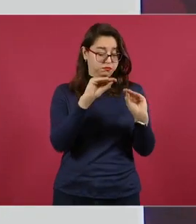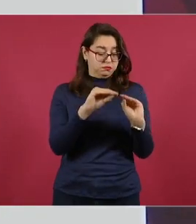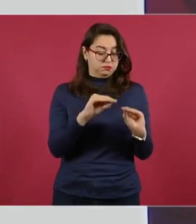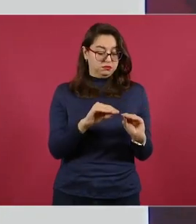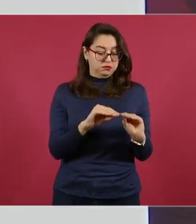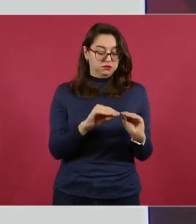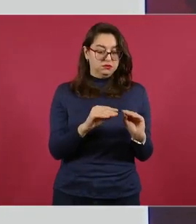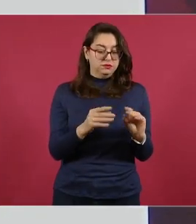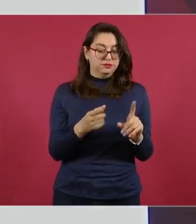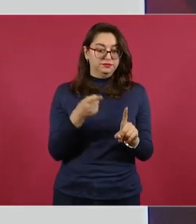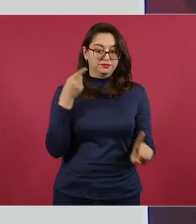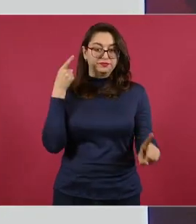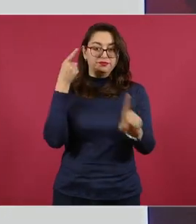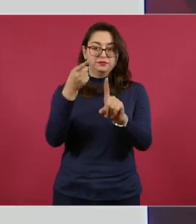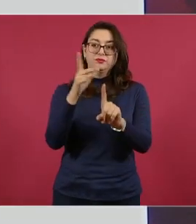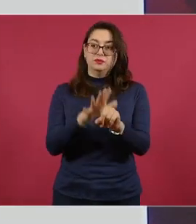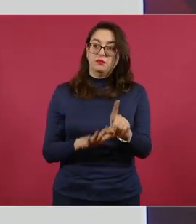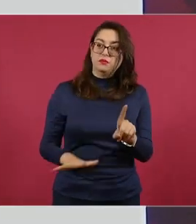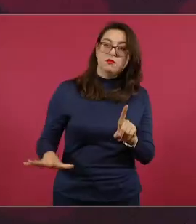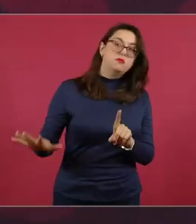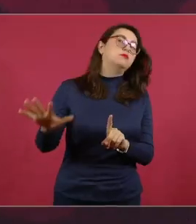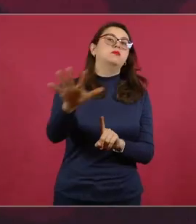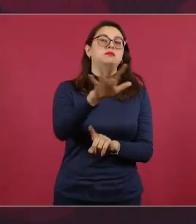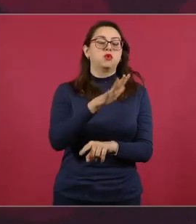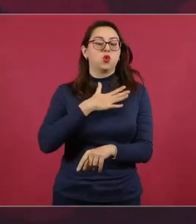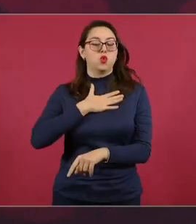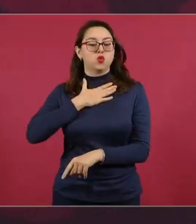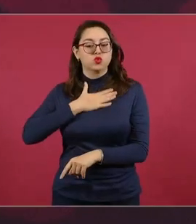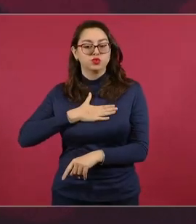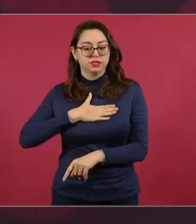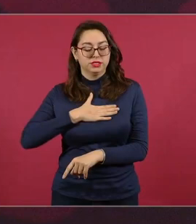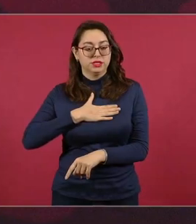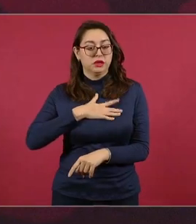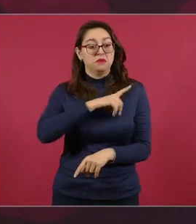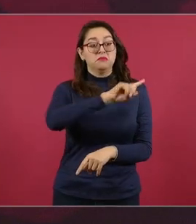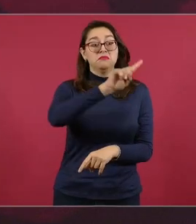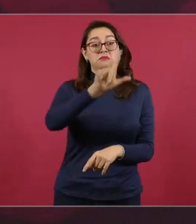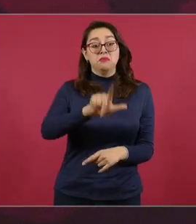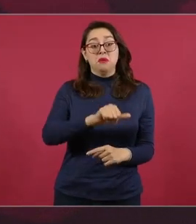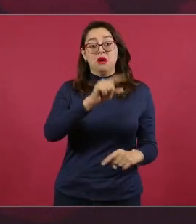su espíritu de justicia social,